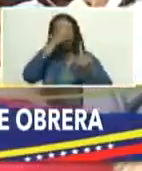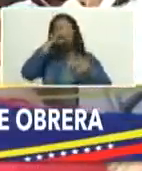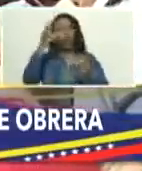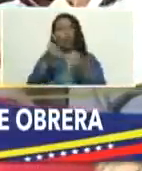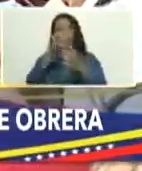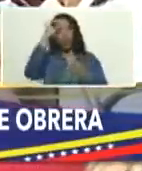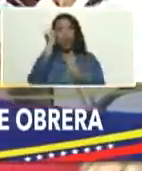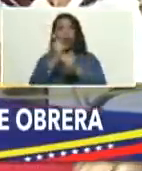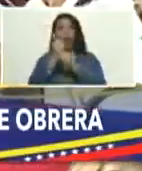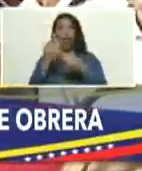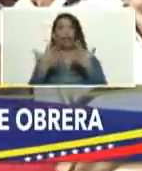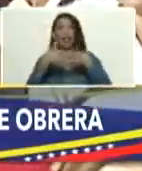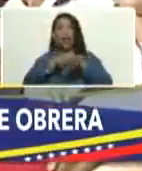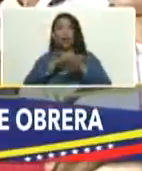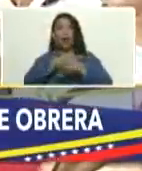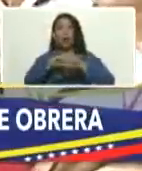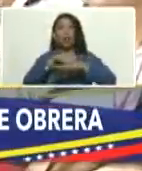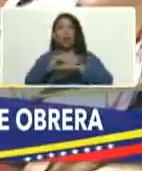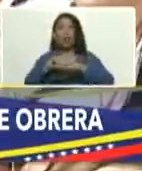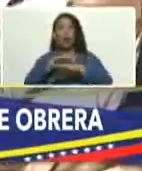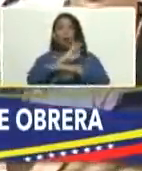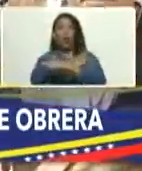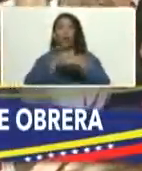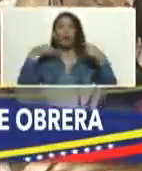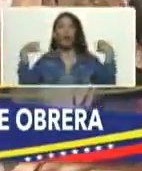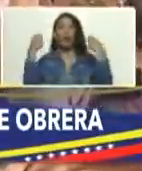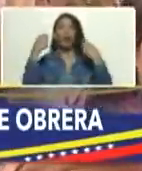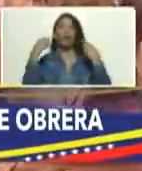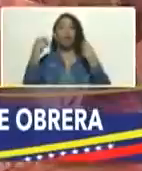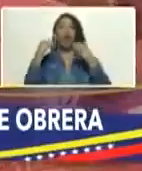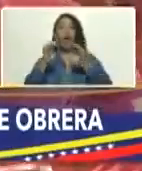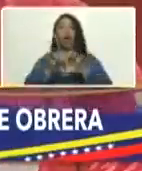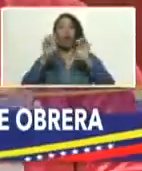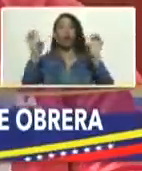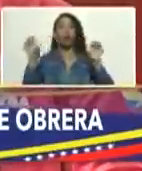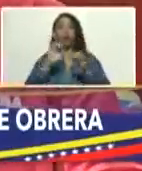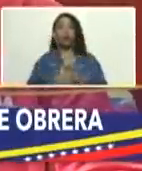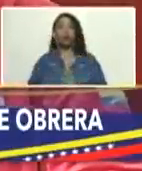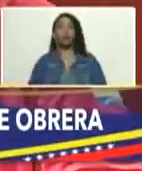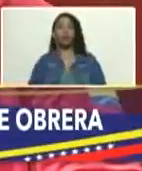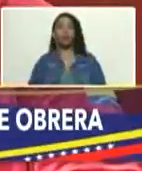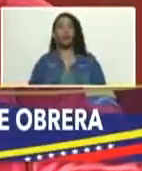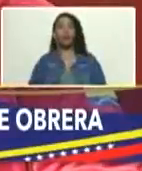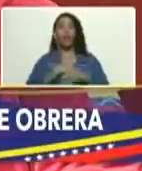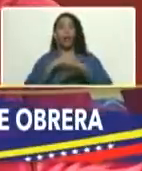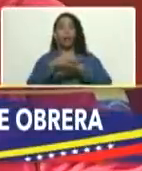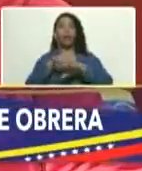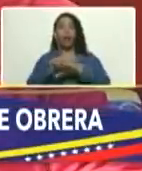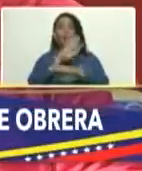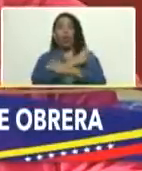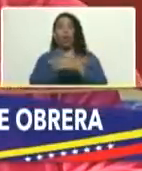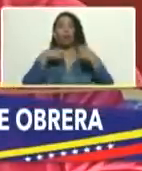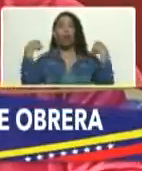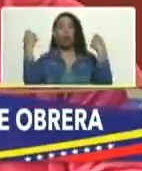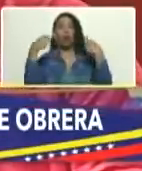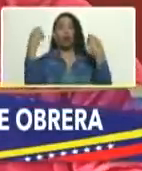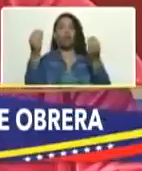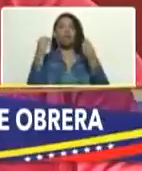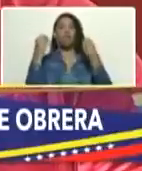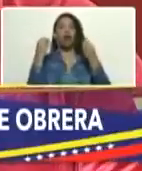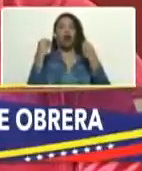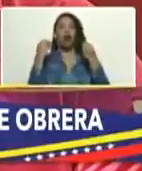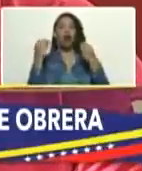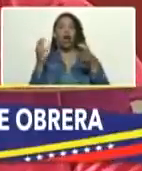obrera integrada por el Ministerio del Poder Popular para la Educación, el Ministerio del Poder Popular para